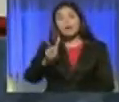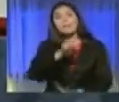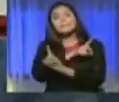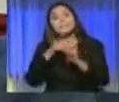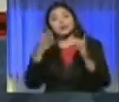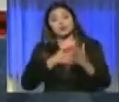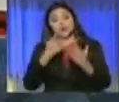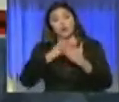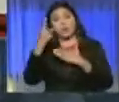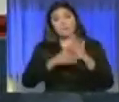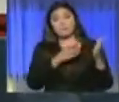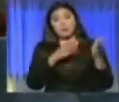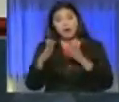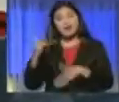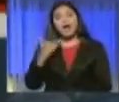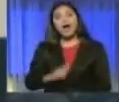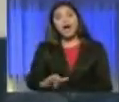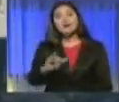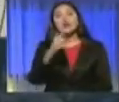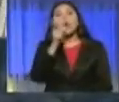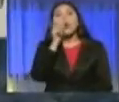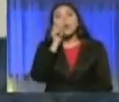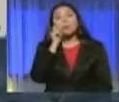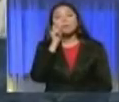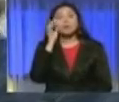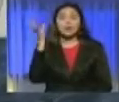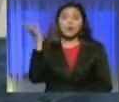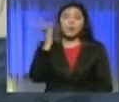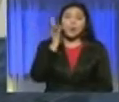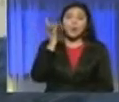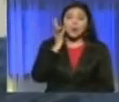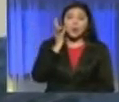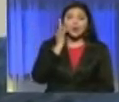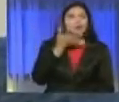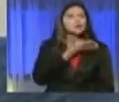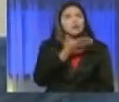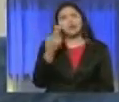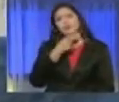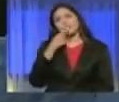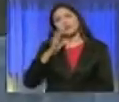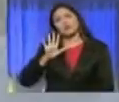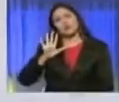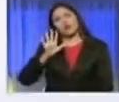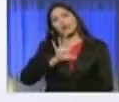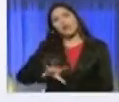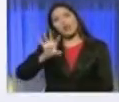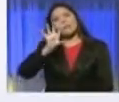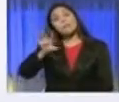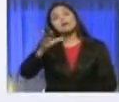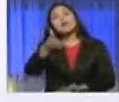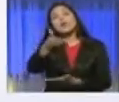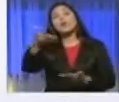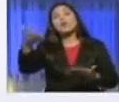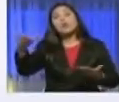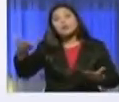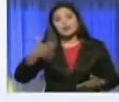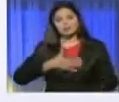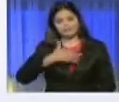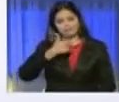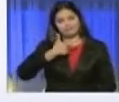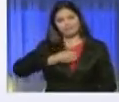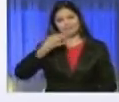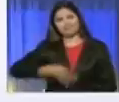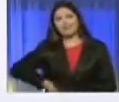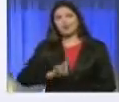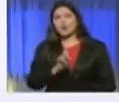planes, habemos hombres y mujeres comprometidos con la patria, con ustedes, honestos, que no